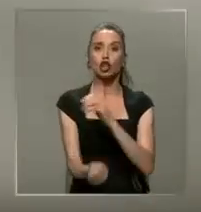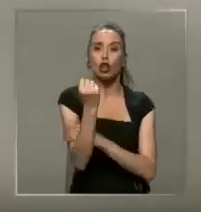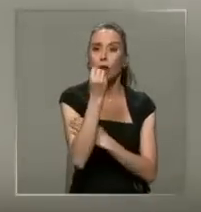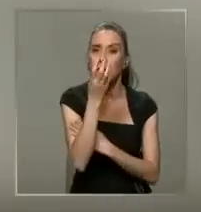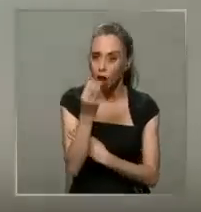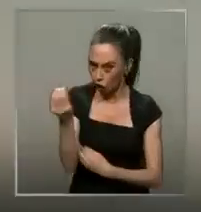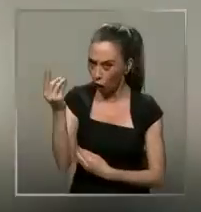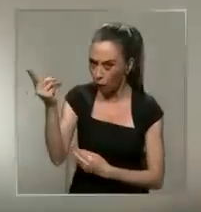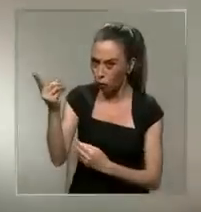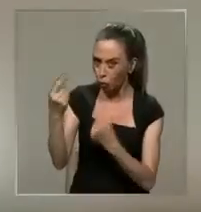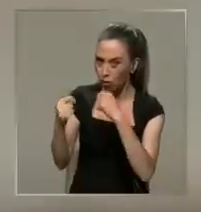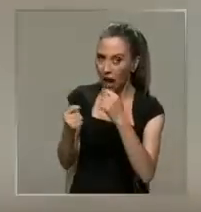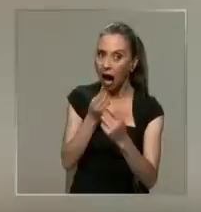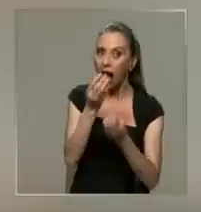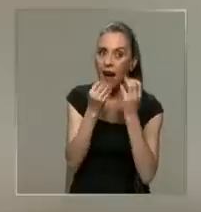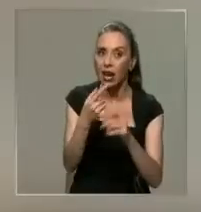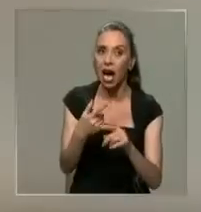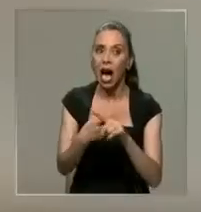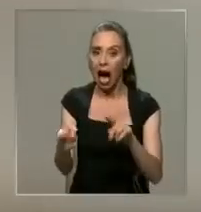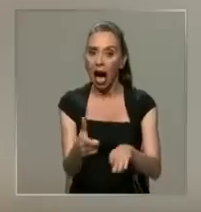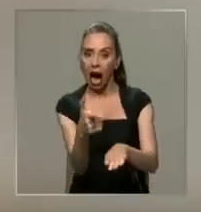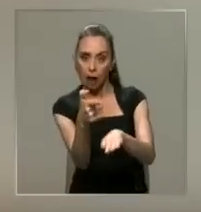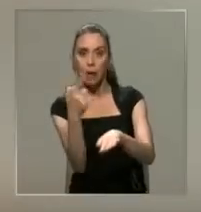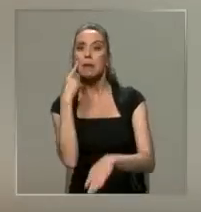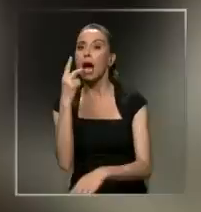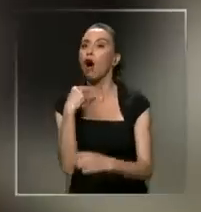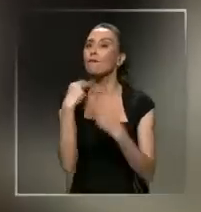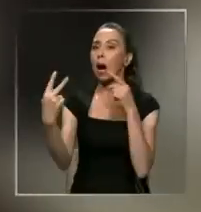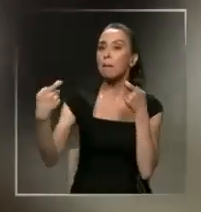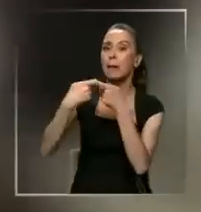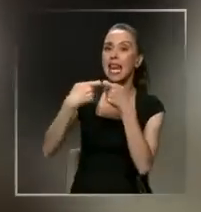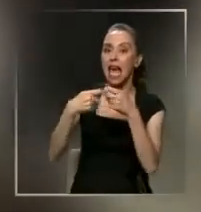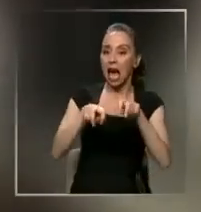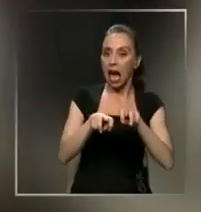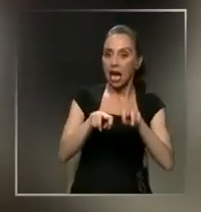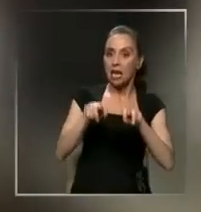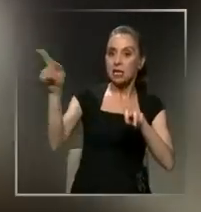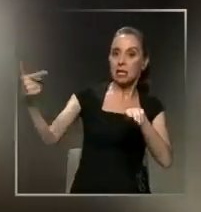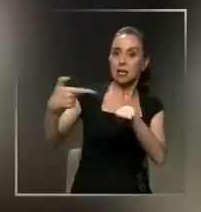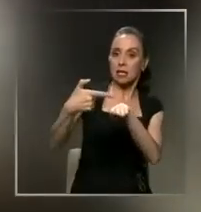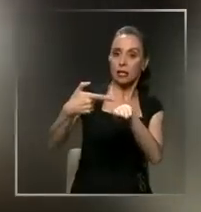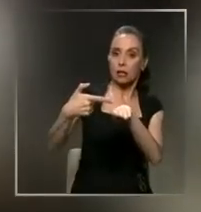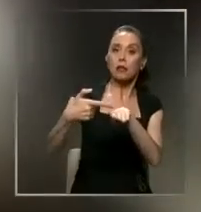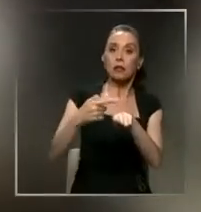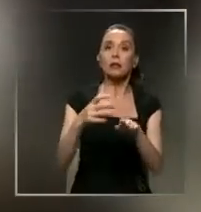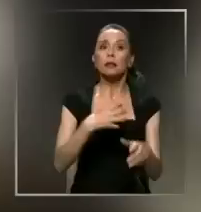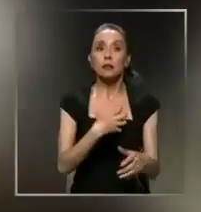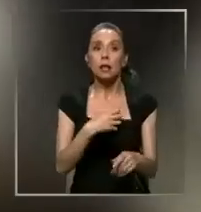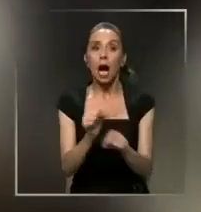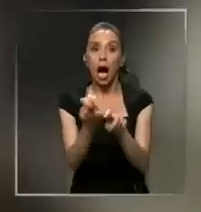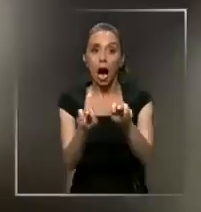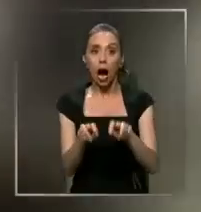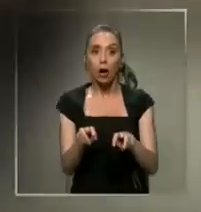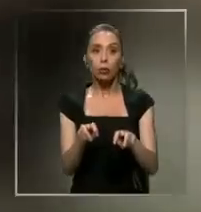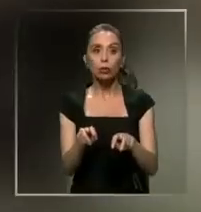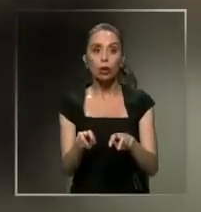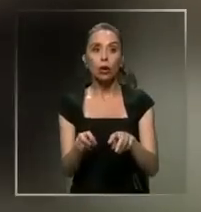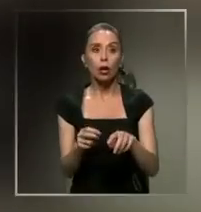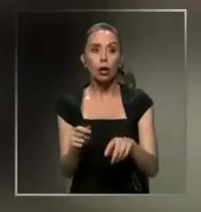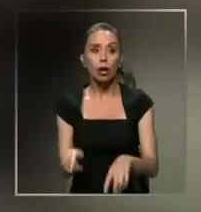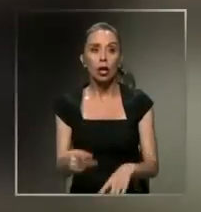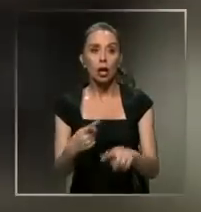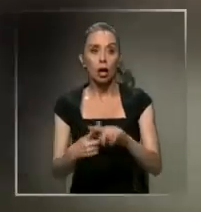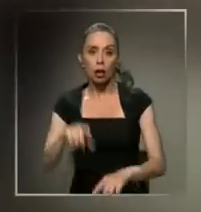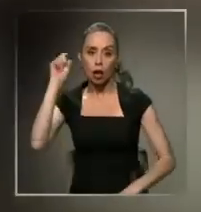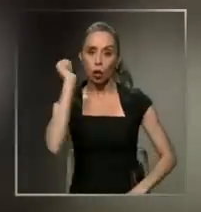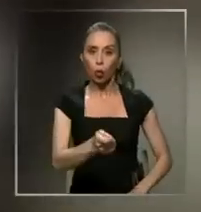Así tratáis a la gente, amenazáis a la gente, míralo. Amenazaron e intimidaron a los ocupantes del vehículo mostrándoles diversas armas